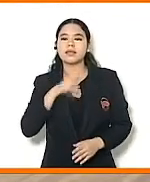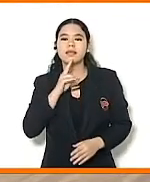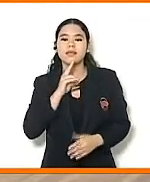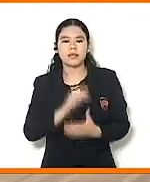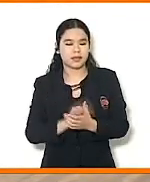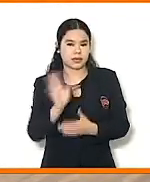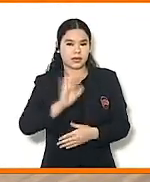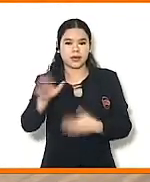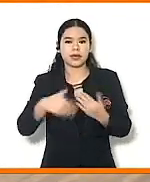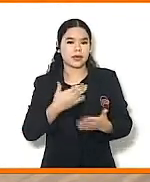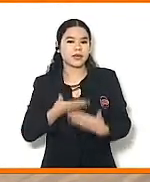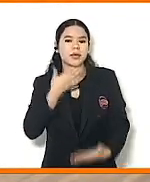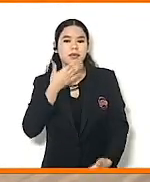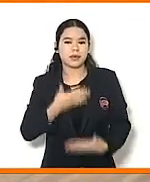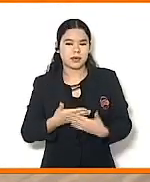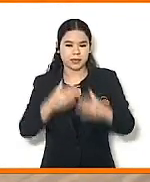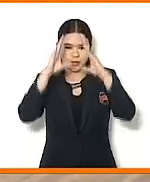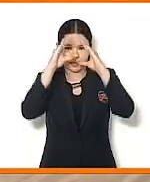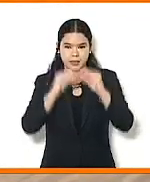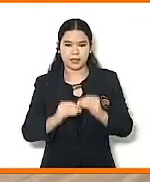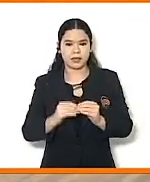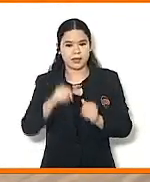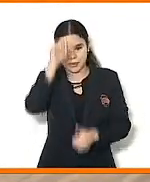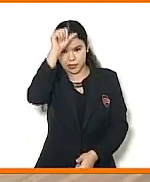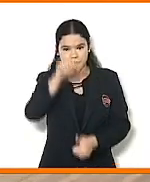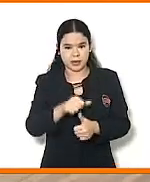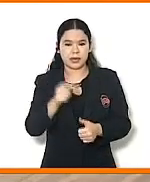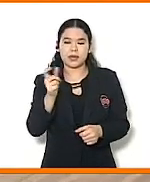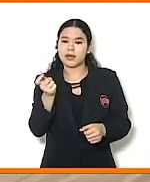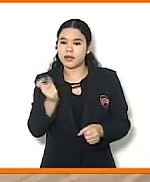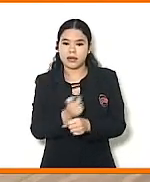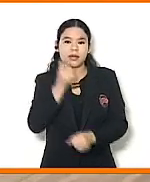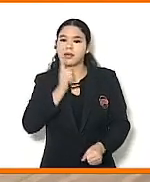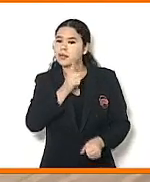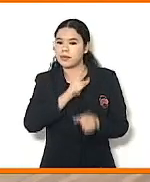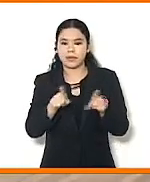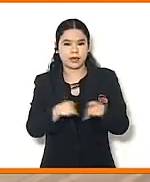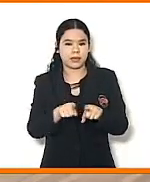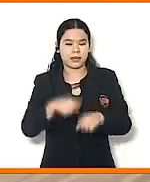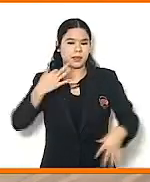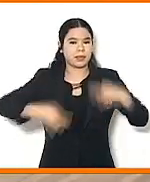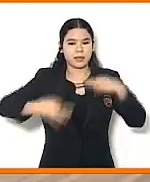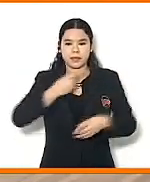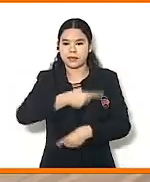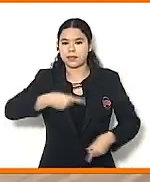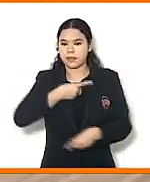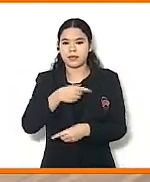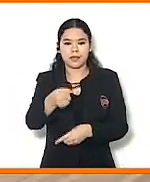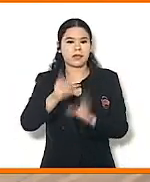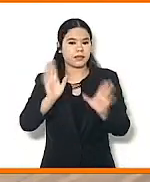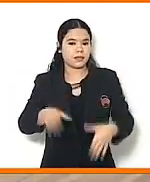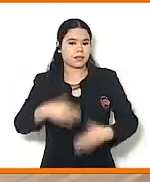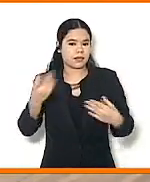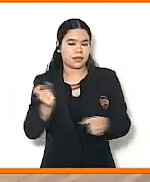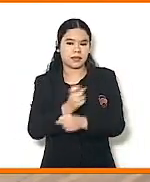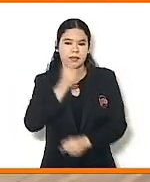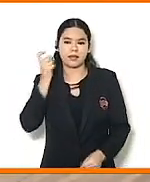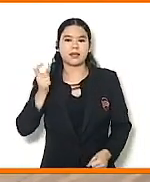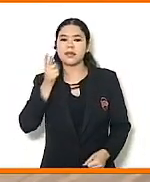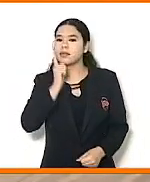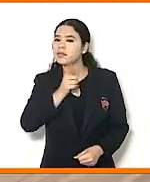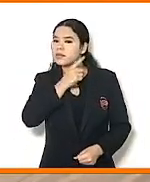Me despido deseándoles una linda noche. Y recuerden que ganarse la Loto también es alegría y diversión. ¿Y vos cómo te la vas a